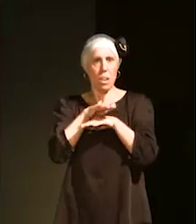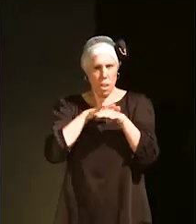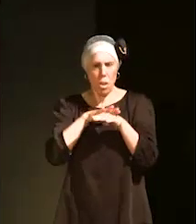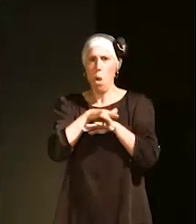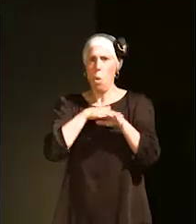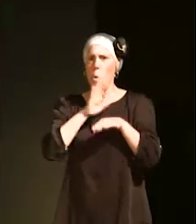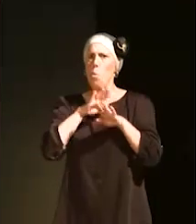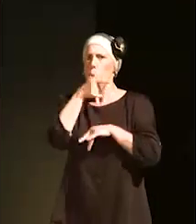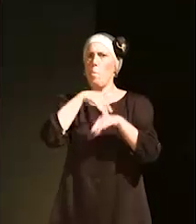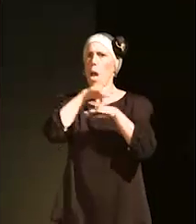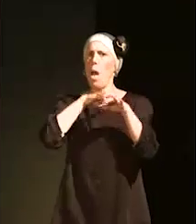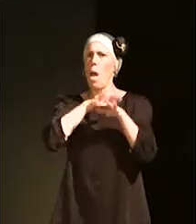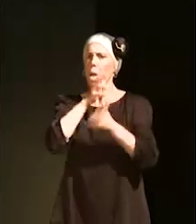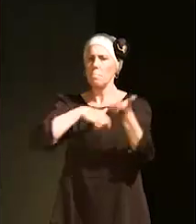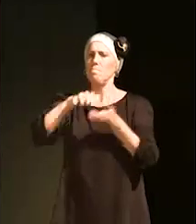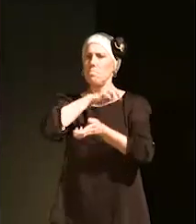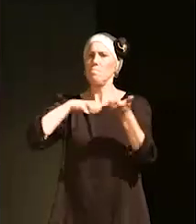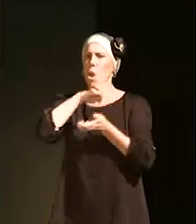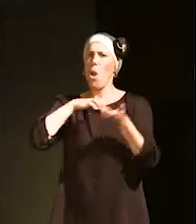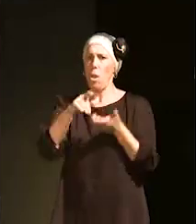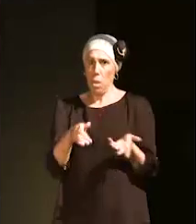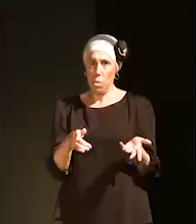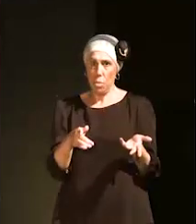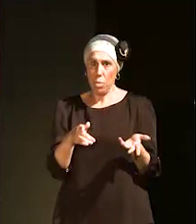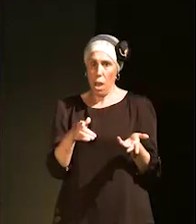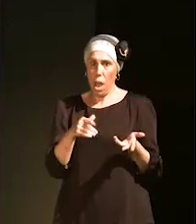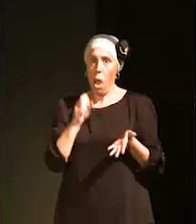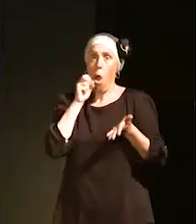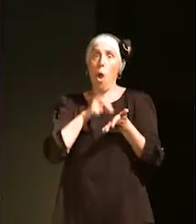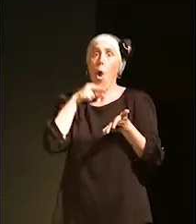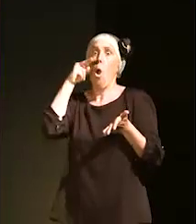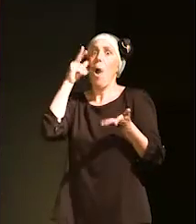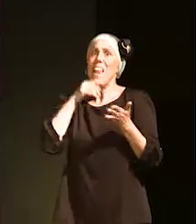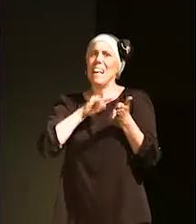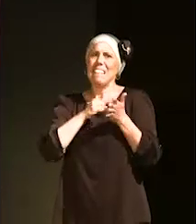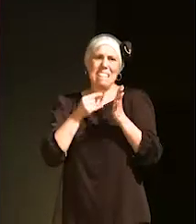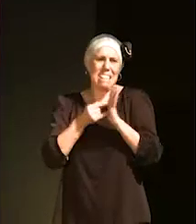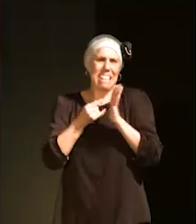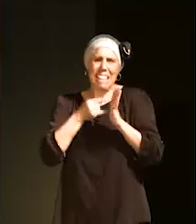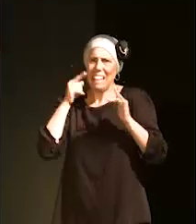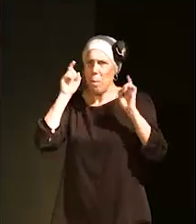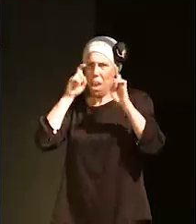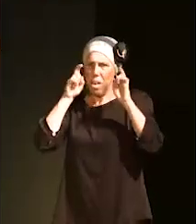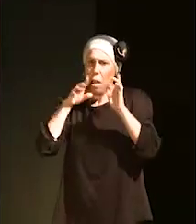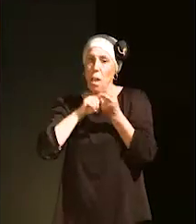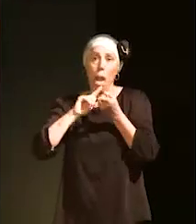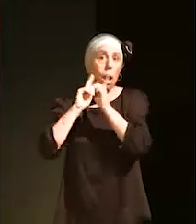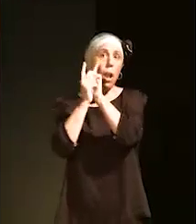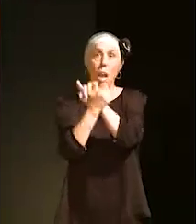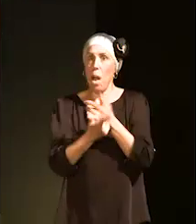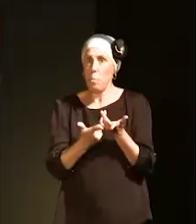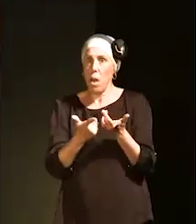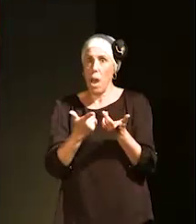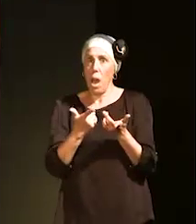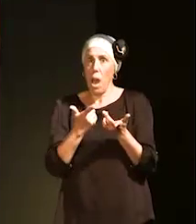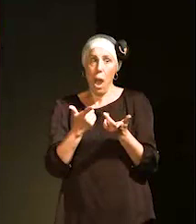violencia sería extraordinario que el sistema educativo hubiese cambiado si los acuerdos de